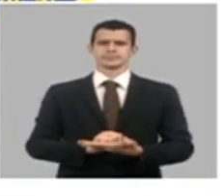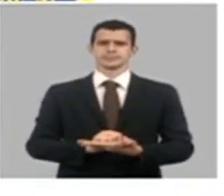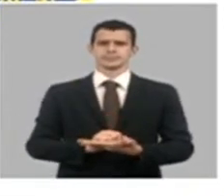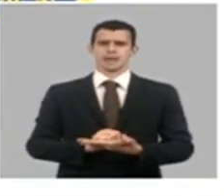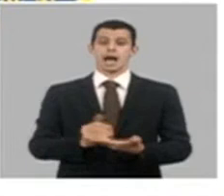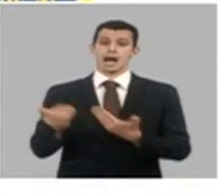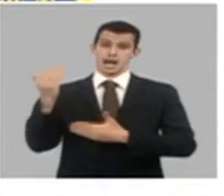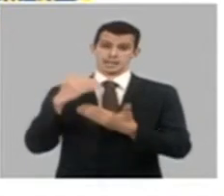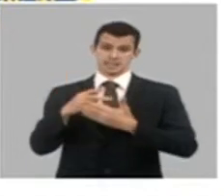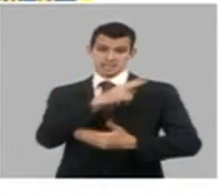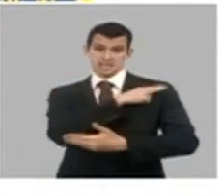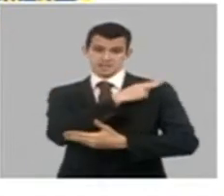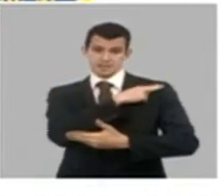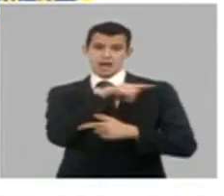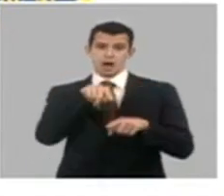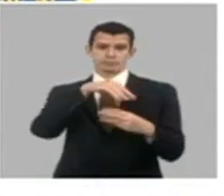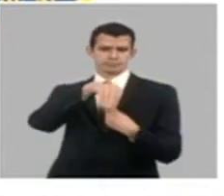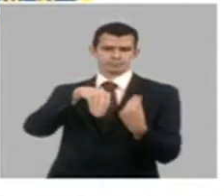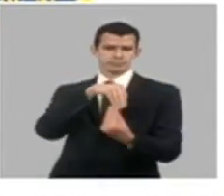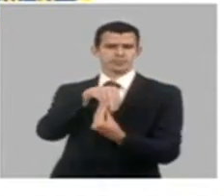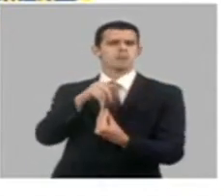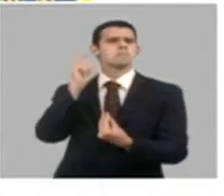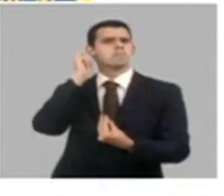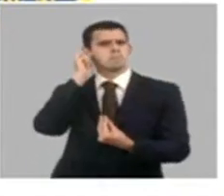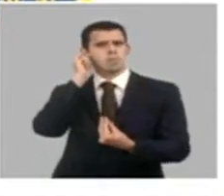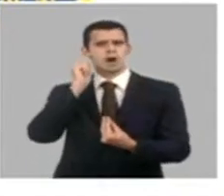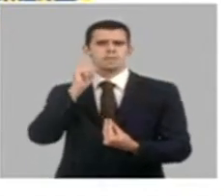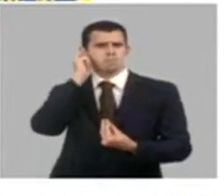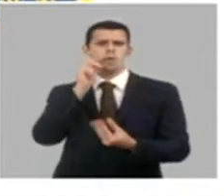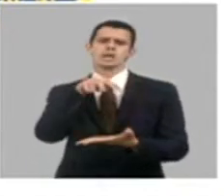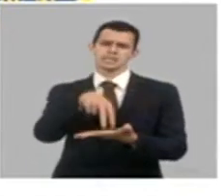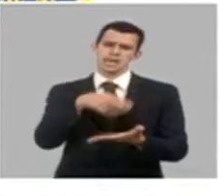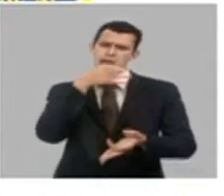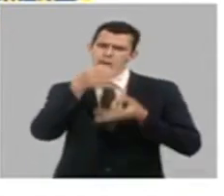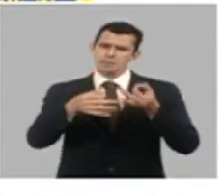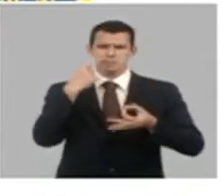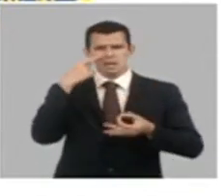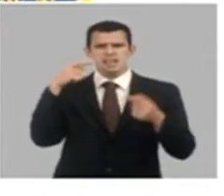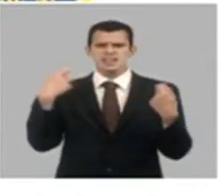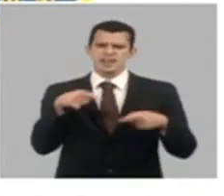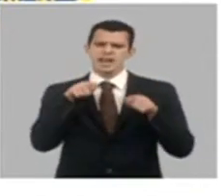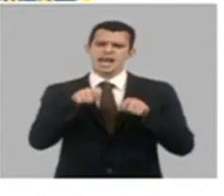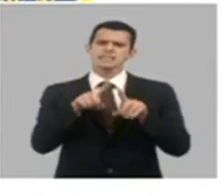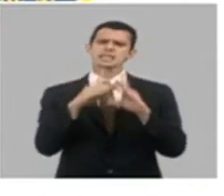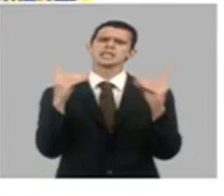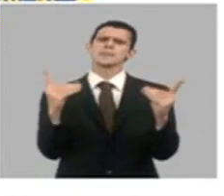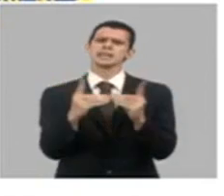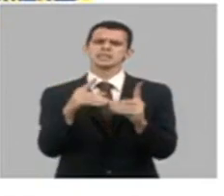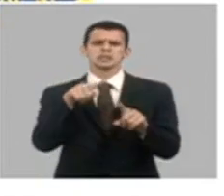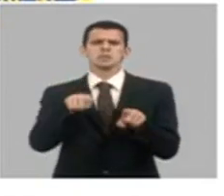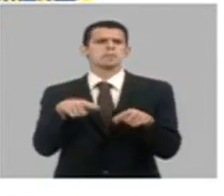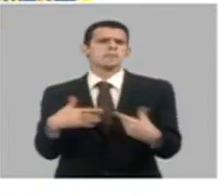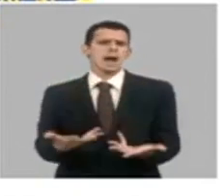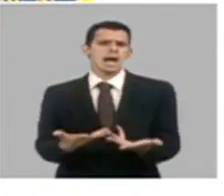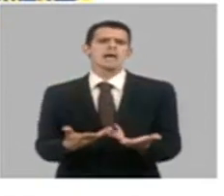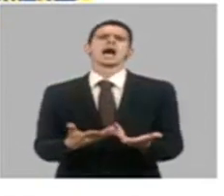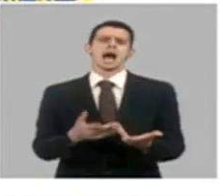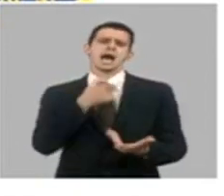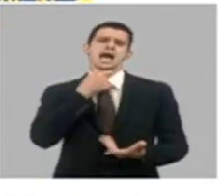escuchen bien se centrará en coordinar e integrar la inteligencia relacionada con la influencia maligna